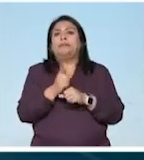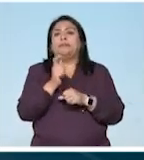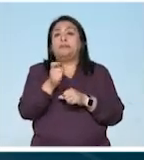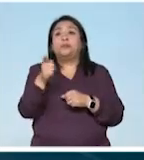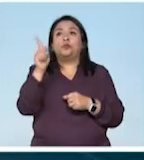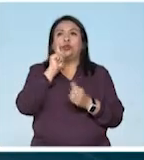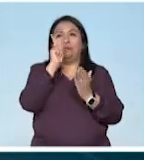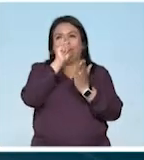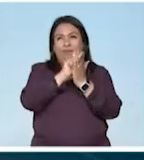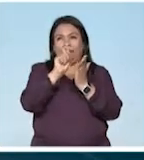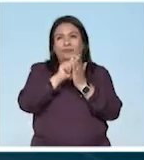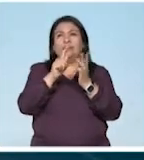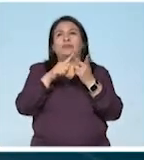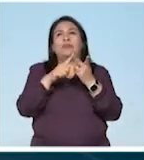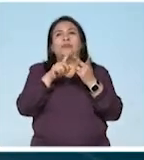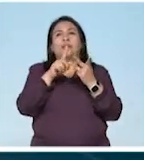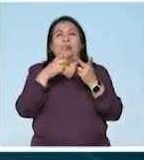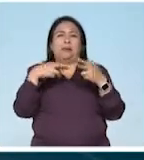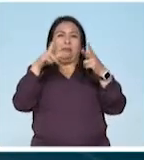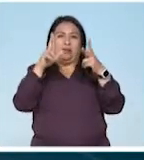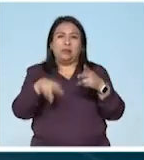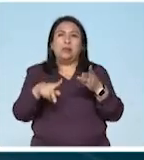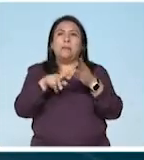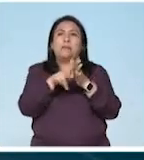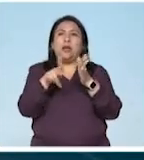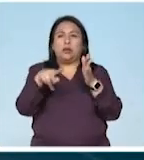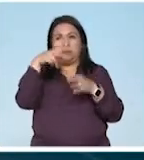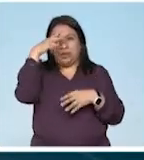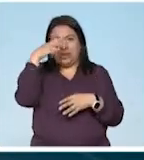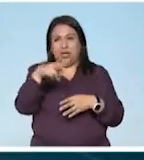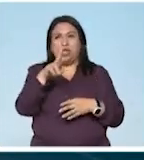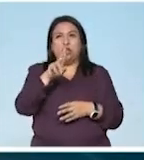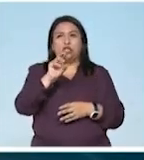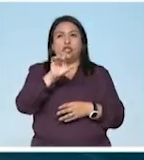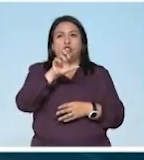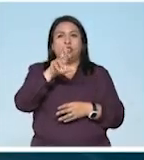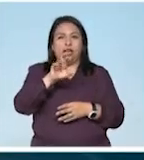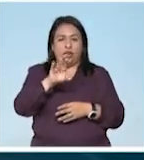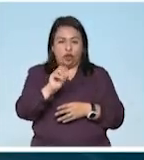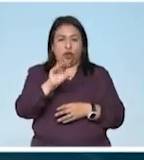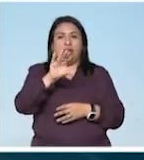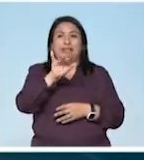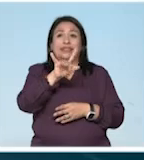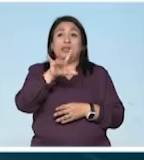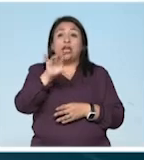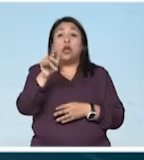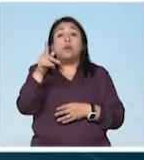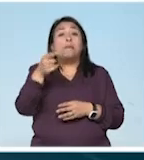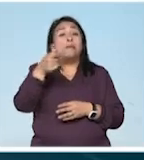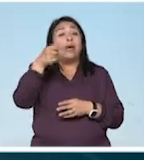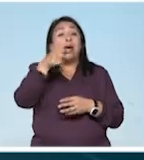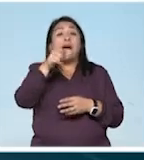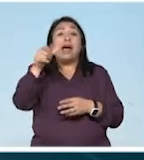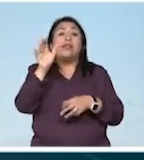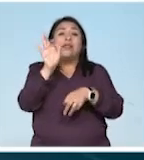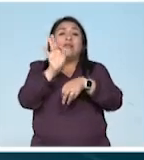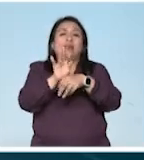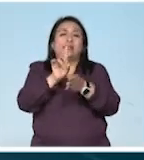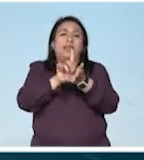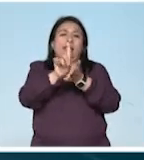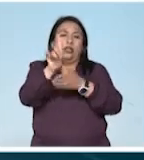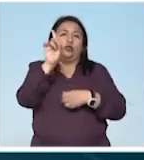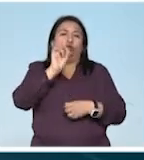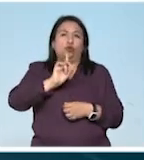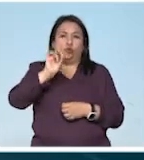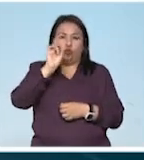La escritora, diplomática y periodista mexicana Rosario Castellanos fue pionera en la defensa de los derechos de